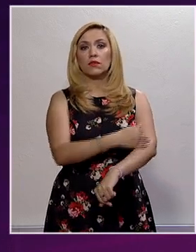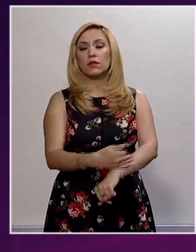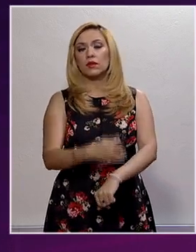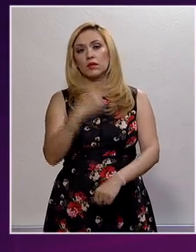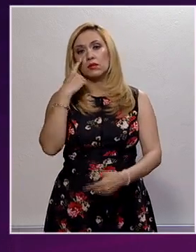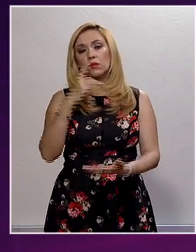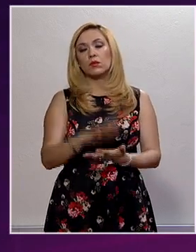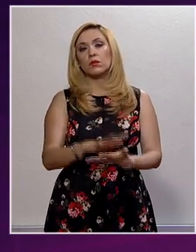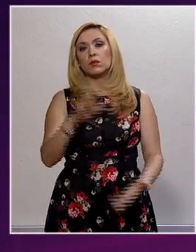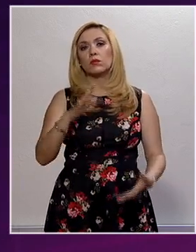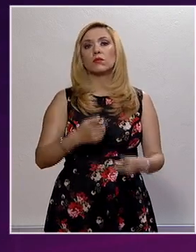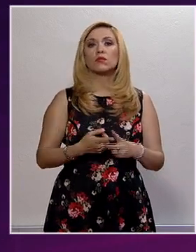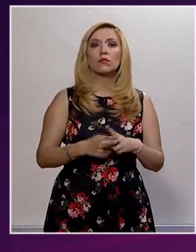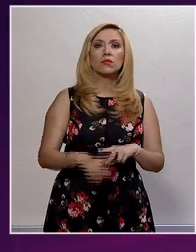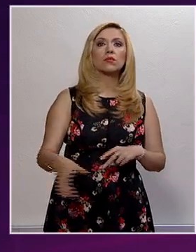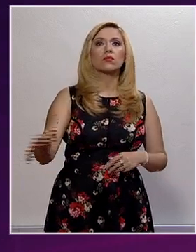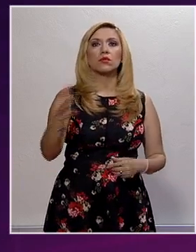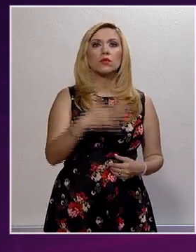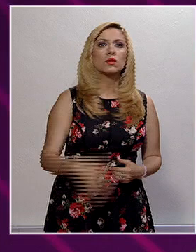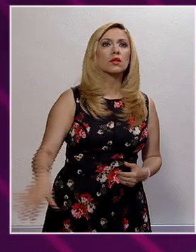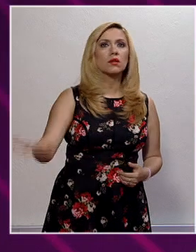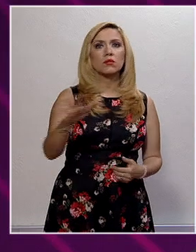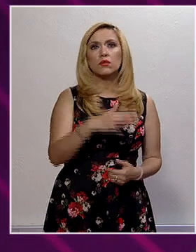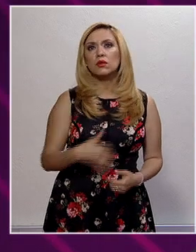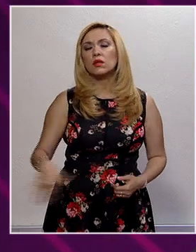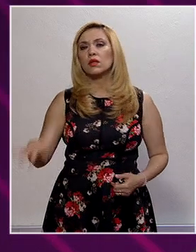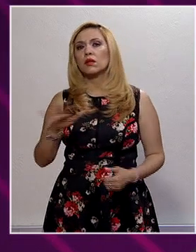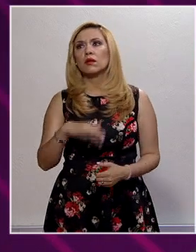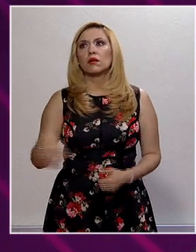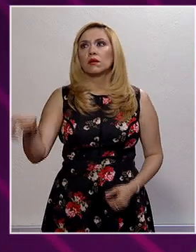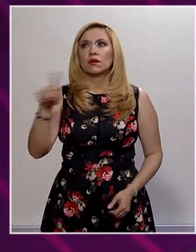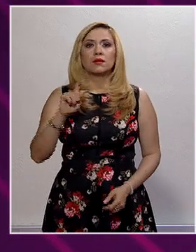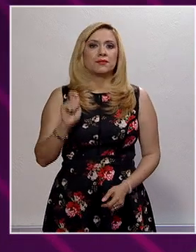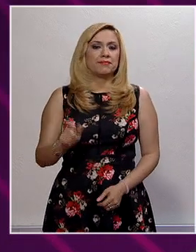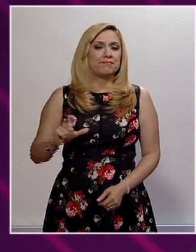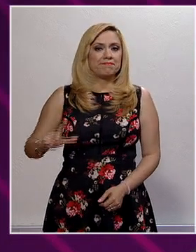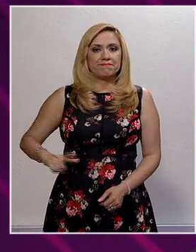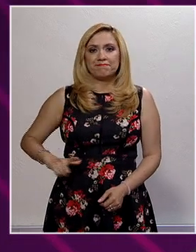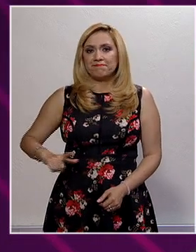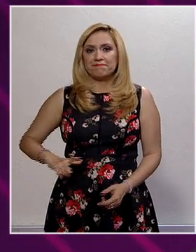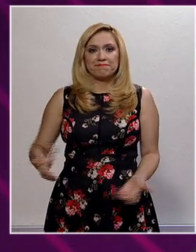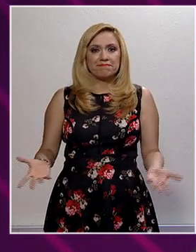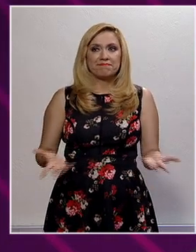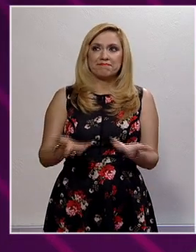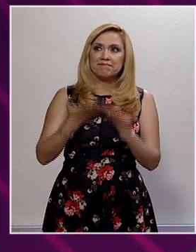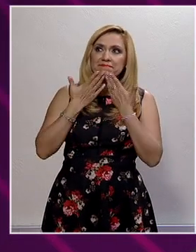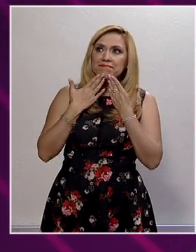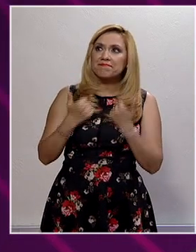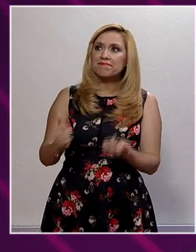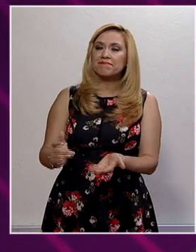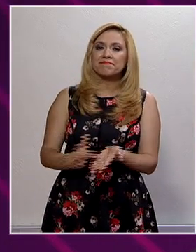generalmente son los que inician esas búsquedas porque el Estado es ausente, ¿no?